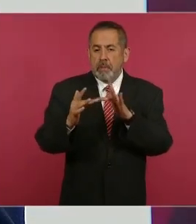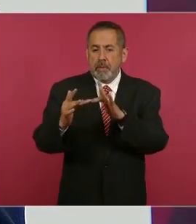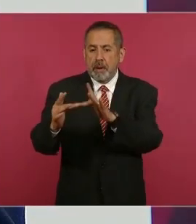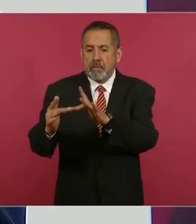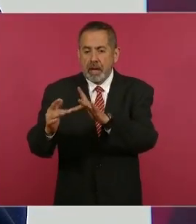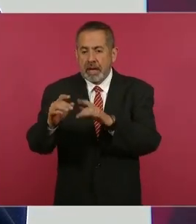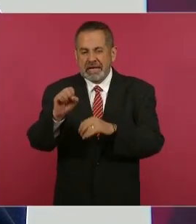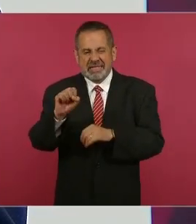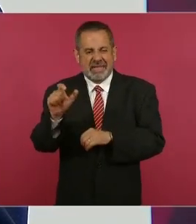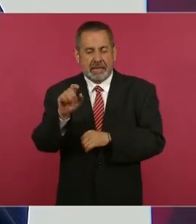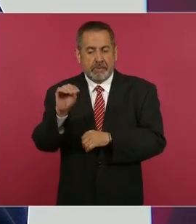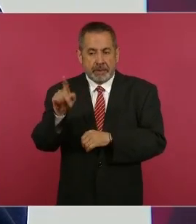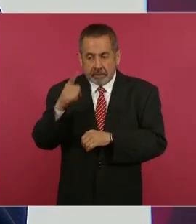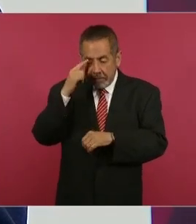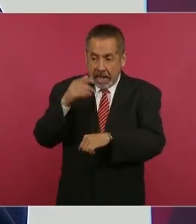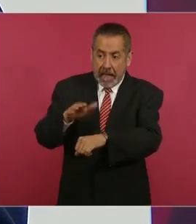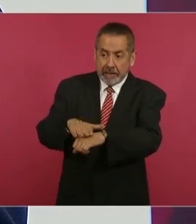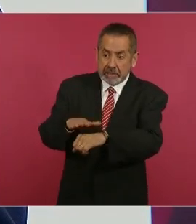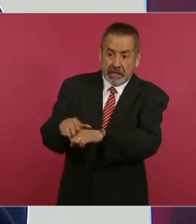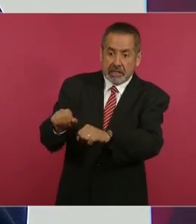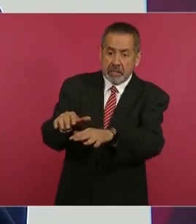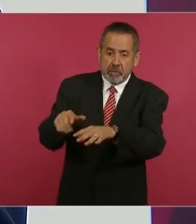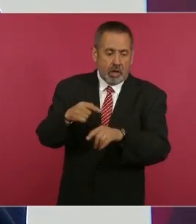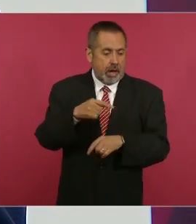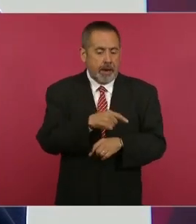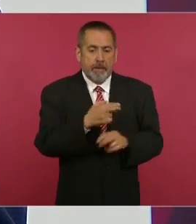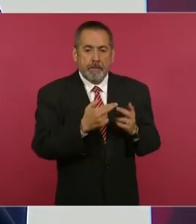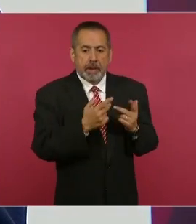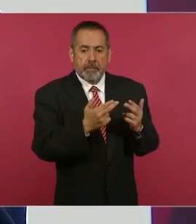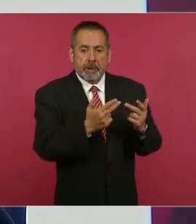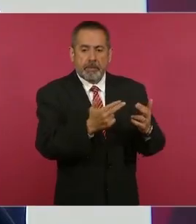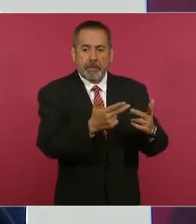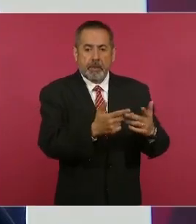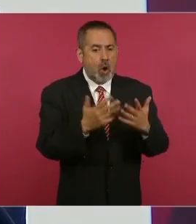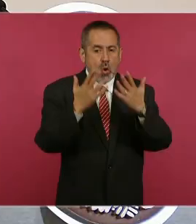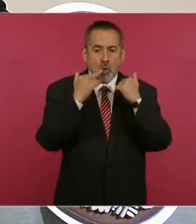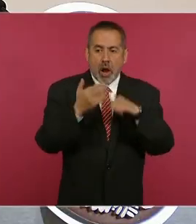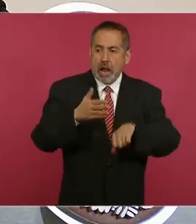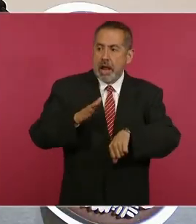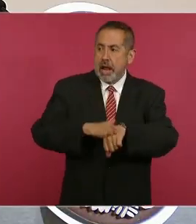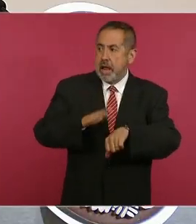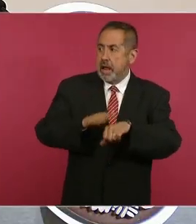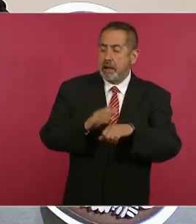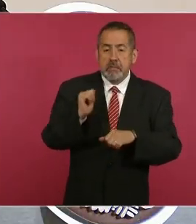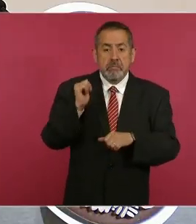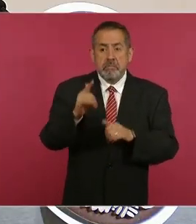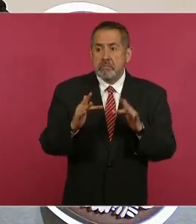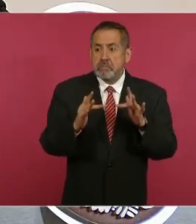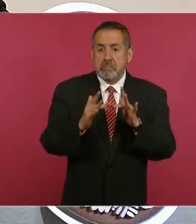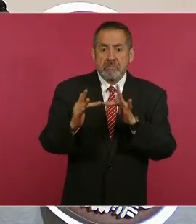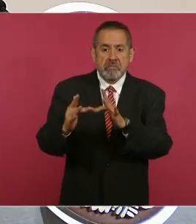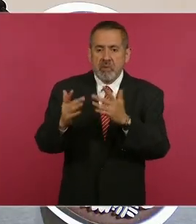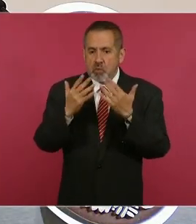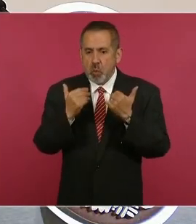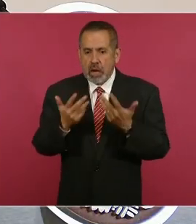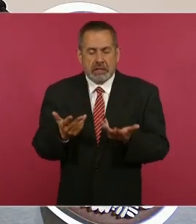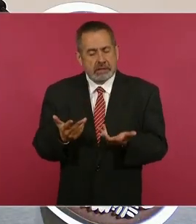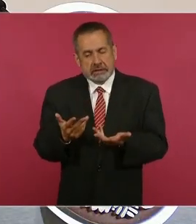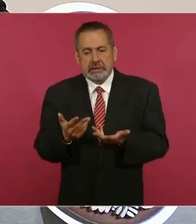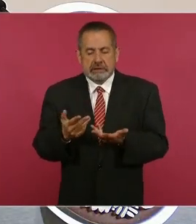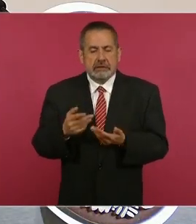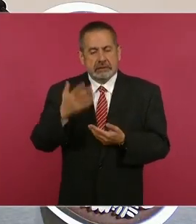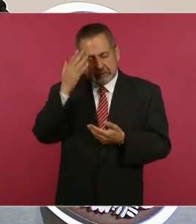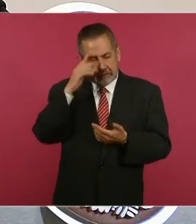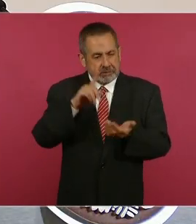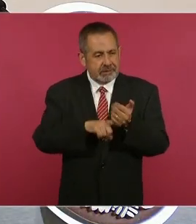SASMEX en la región del Océano Pacífico de las costas de Michoacán, Guerrero y Oaxaca. Se tiene conocimiento